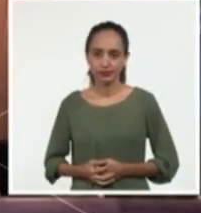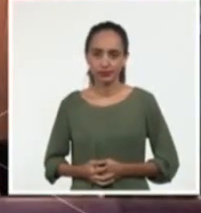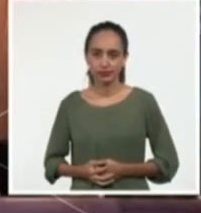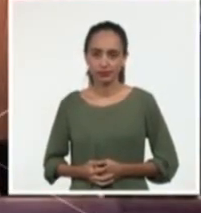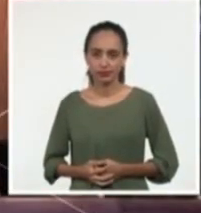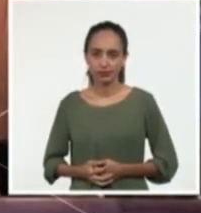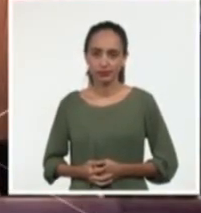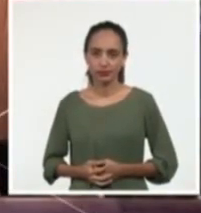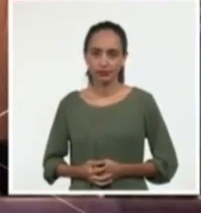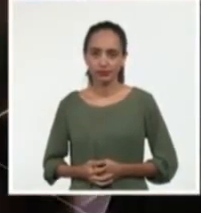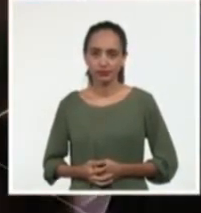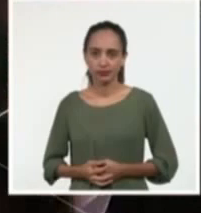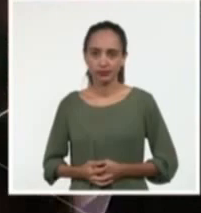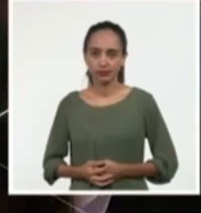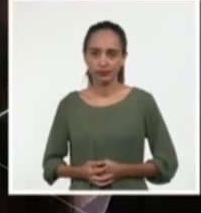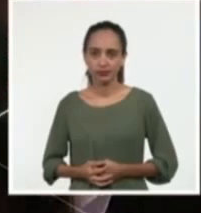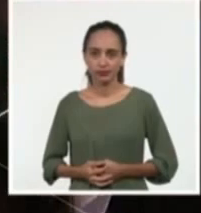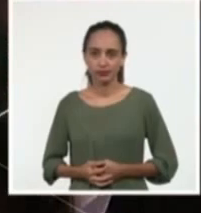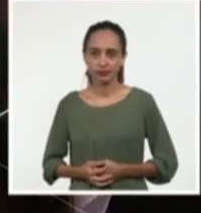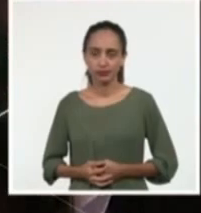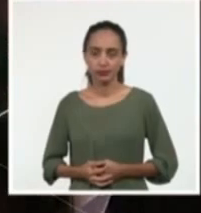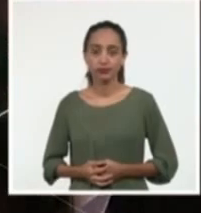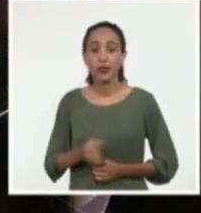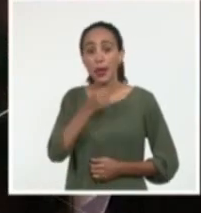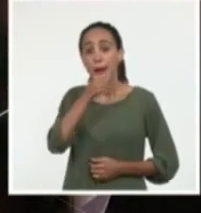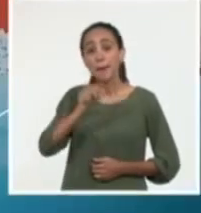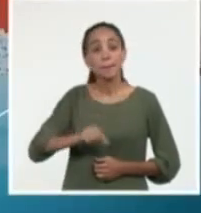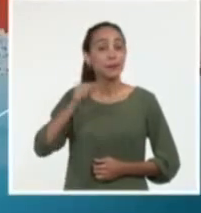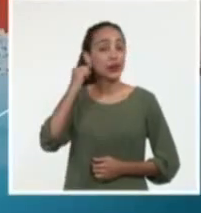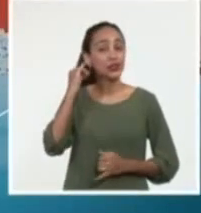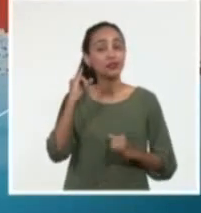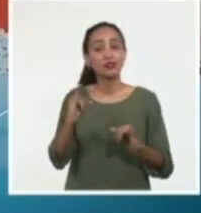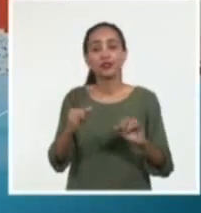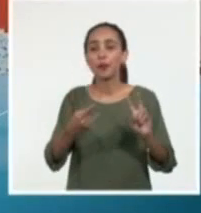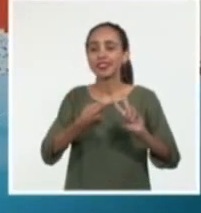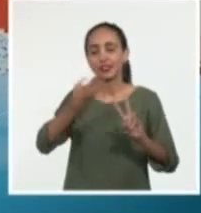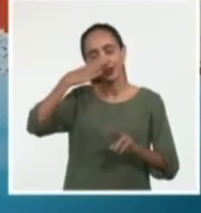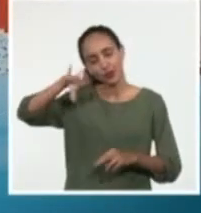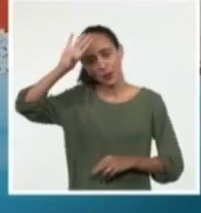Daisy Gómez, Sistema Informativo.